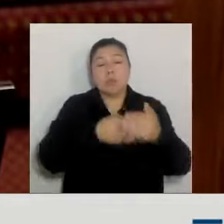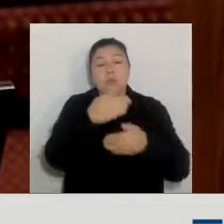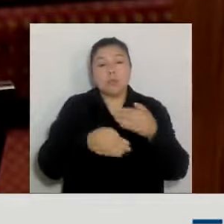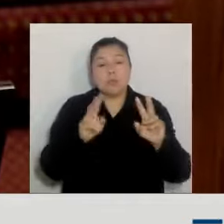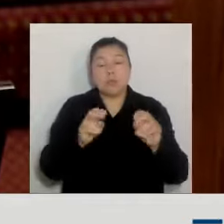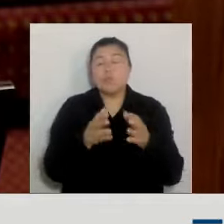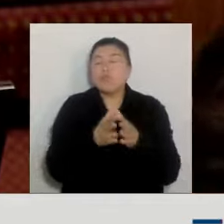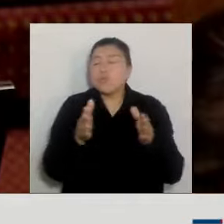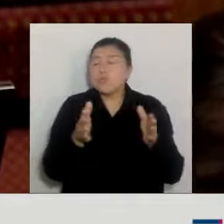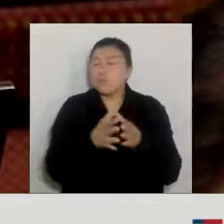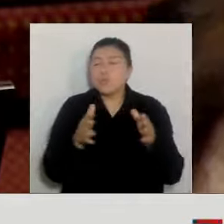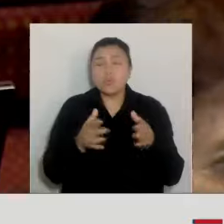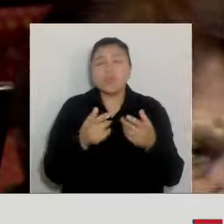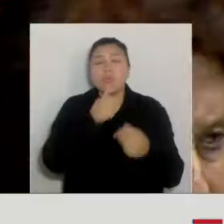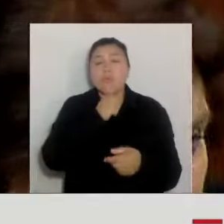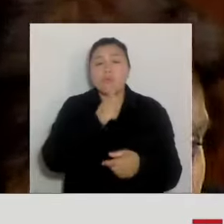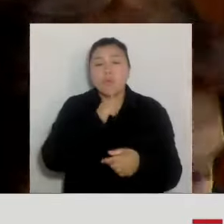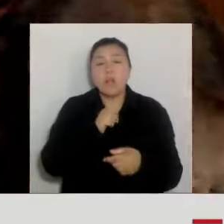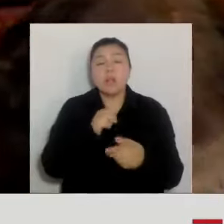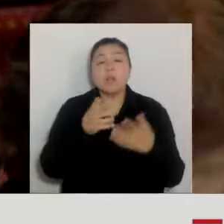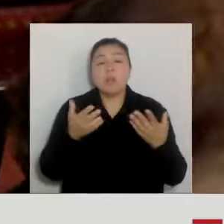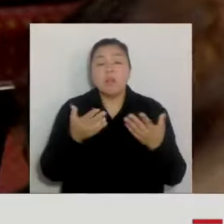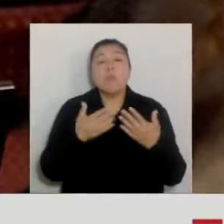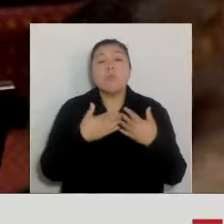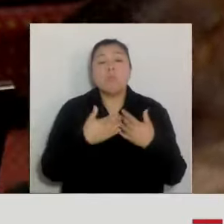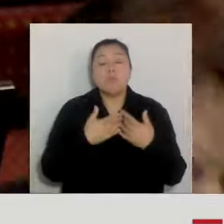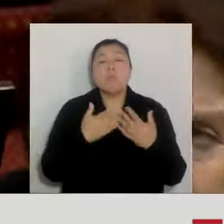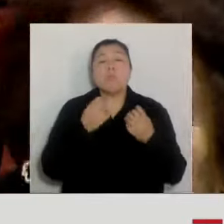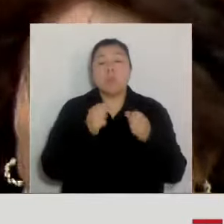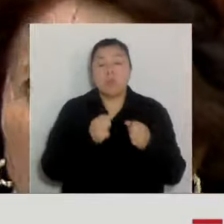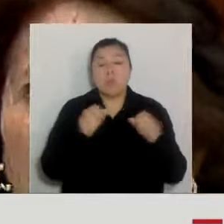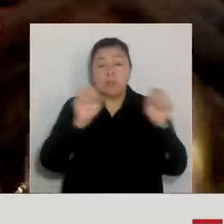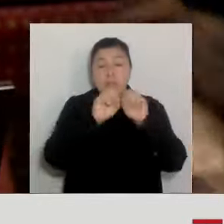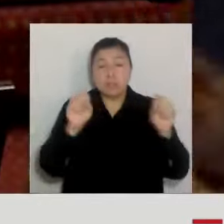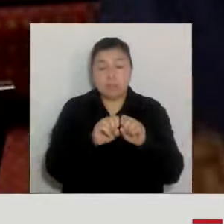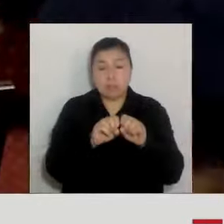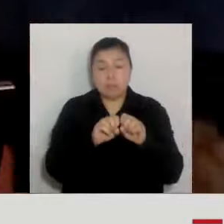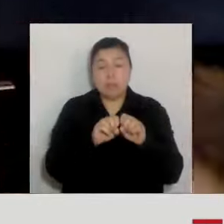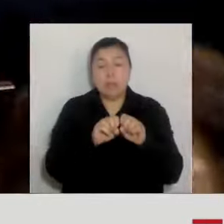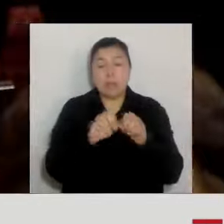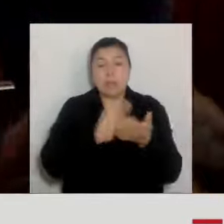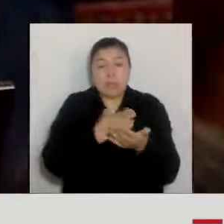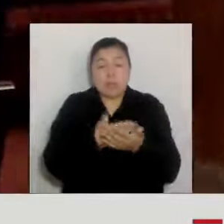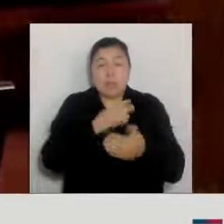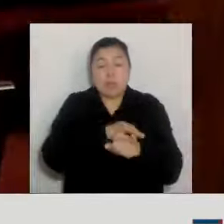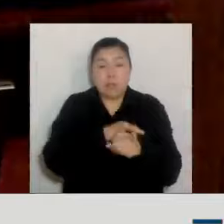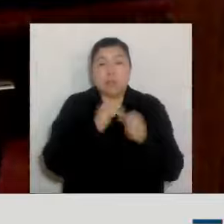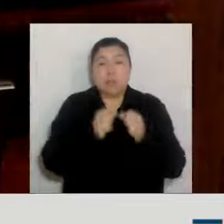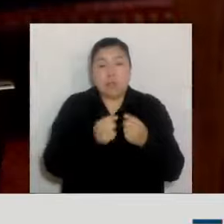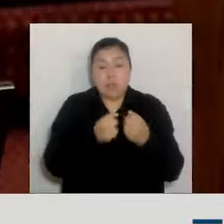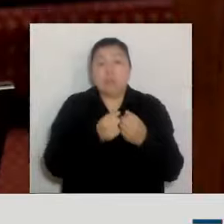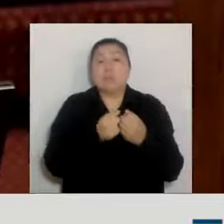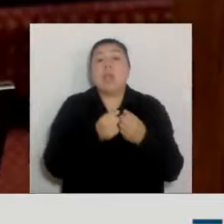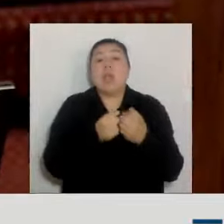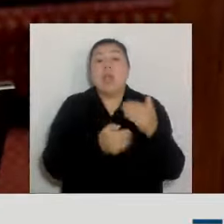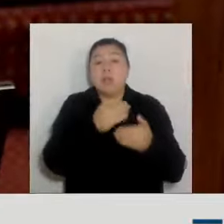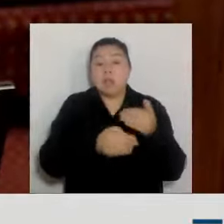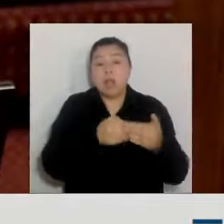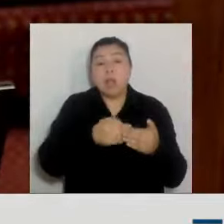mucho podemos descongestionar el sistema de Salud si logramos saber qué es lo que comemos qué es lo que